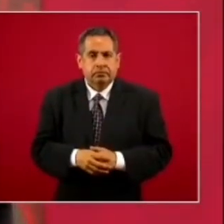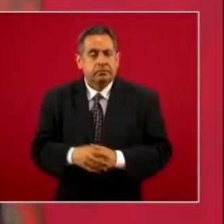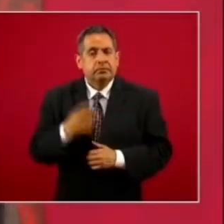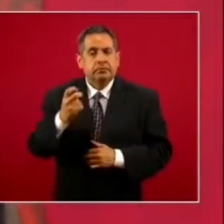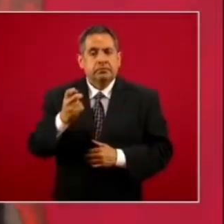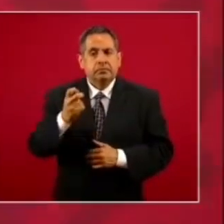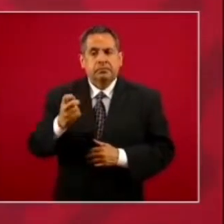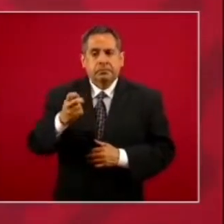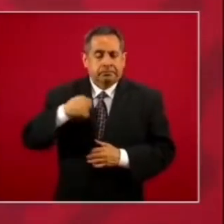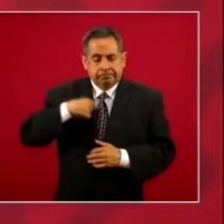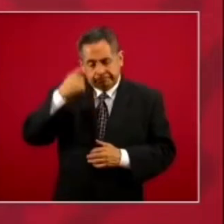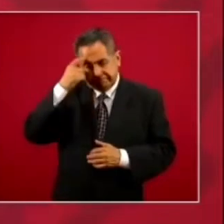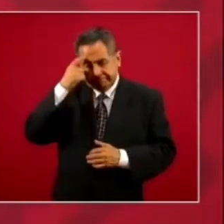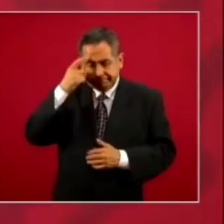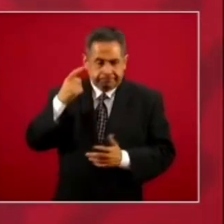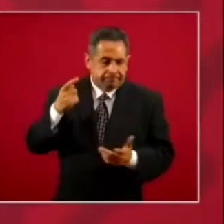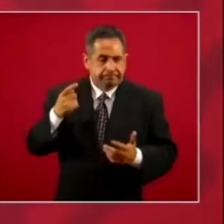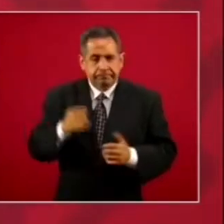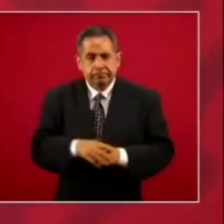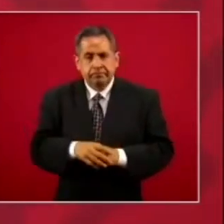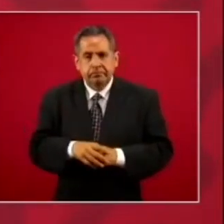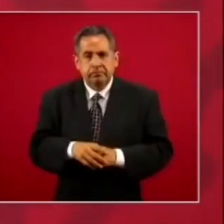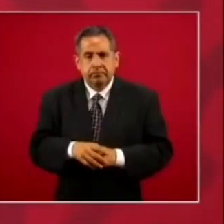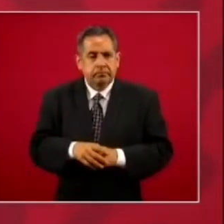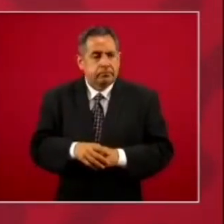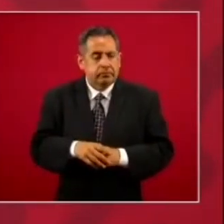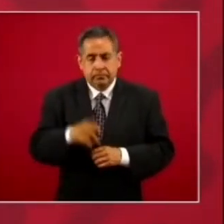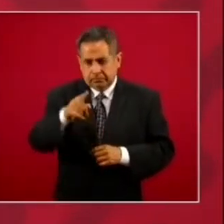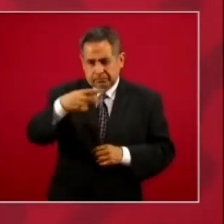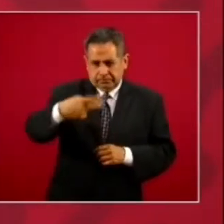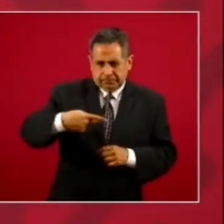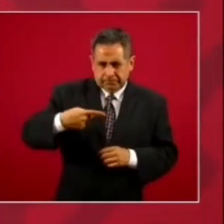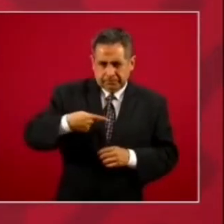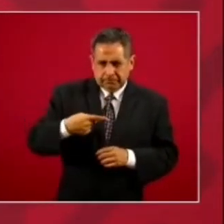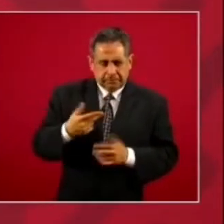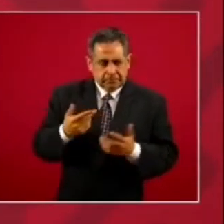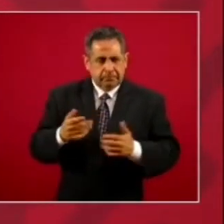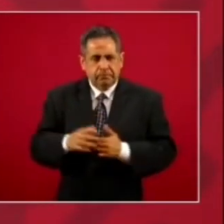por eso cuando me preguntas